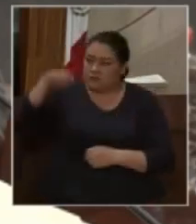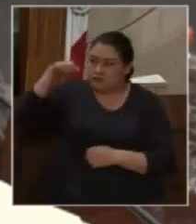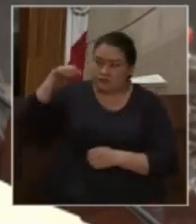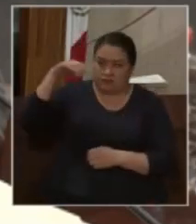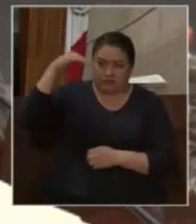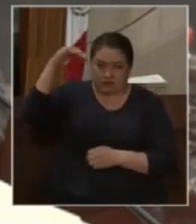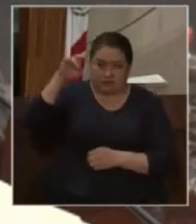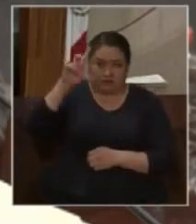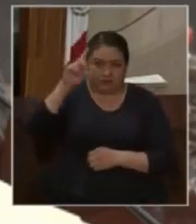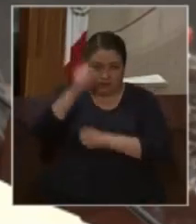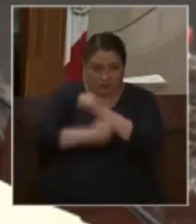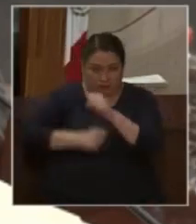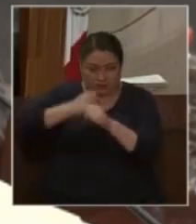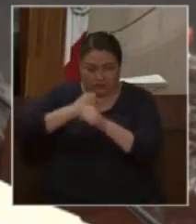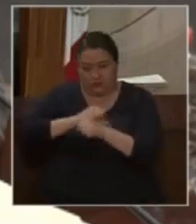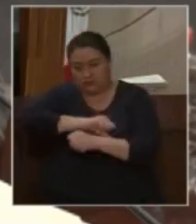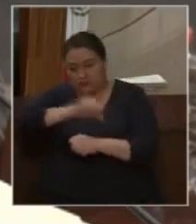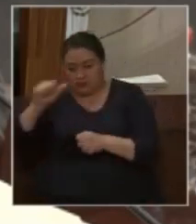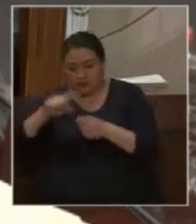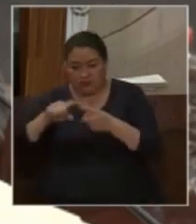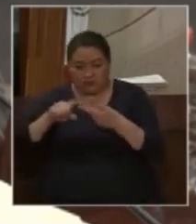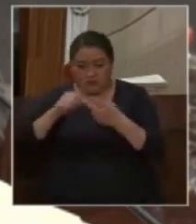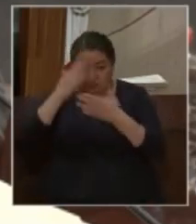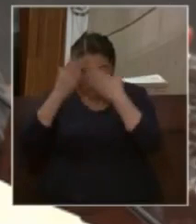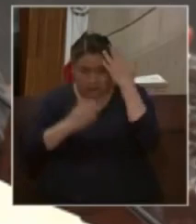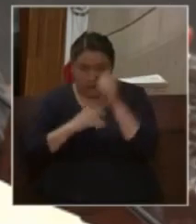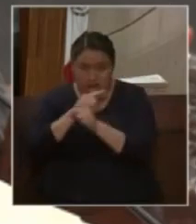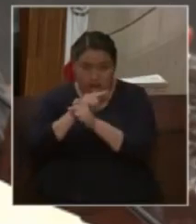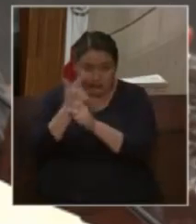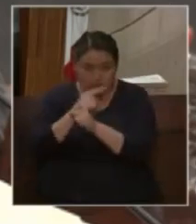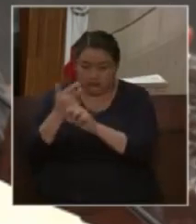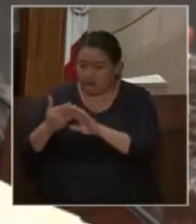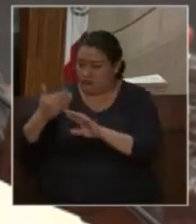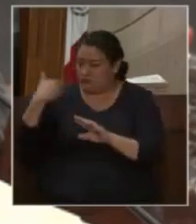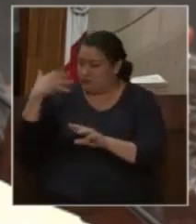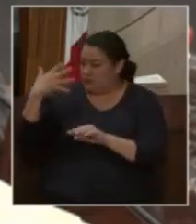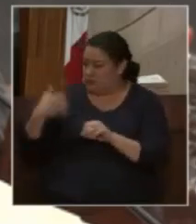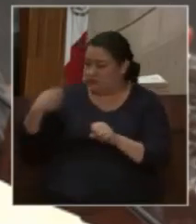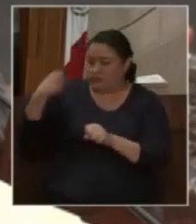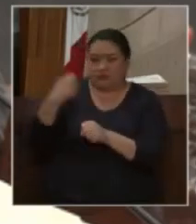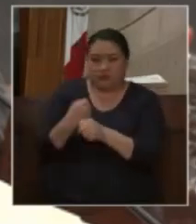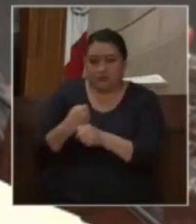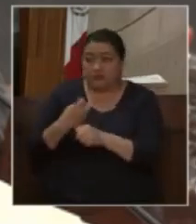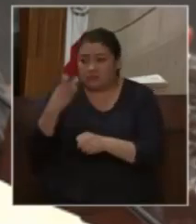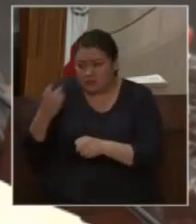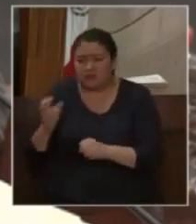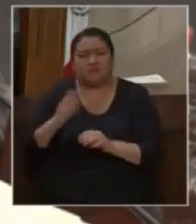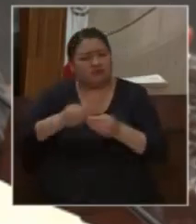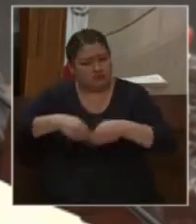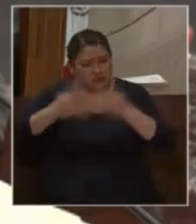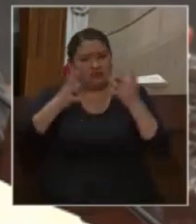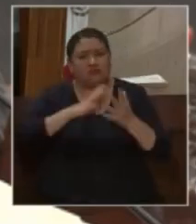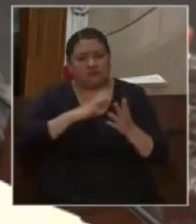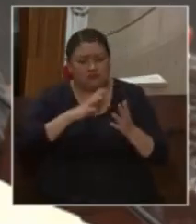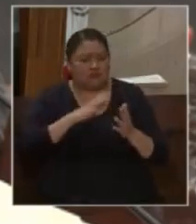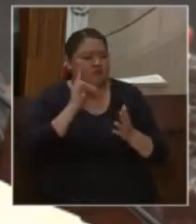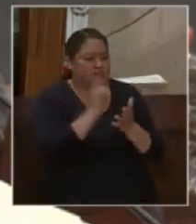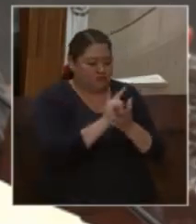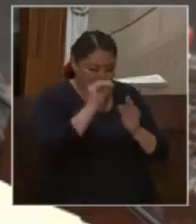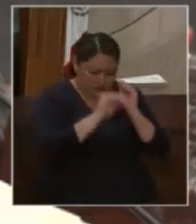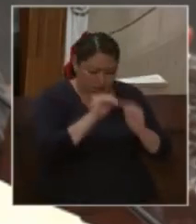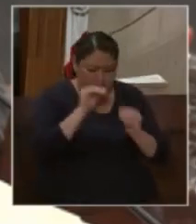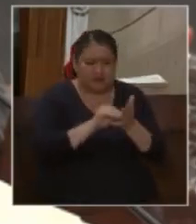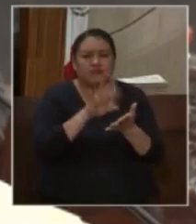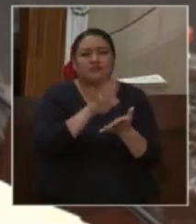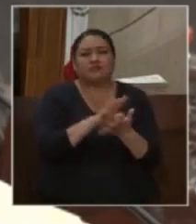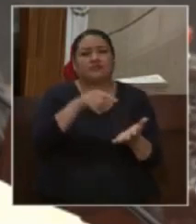y poseer título de profesional de nivel licenciatura con antigüedad de 5 años son parámetros que están justificados por el propio legislador,